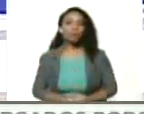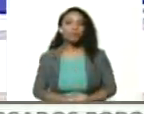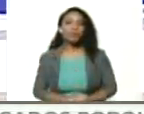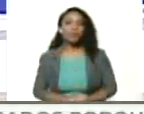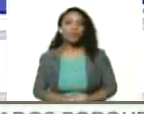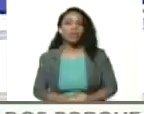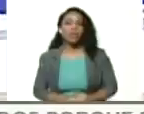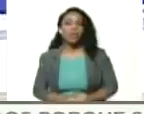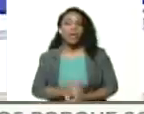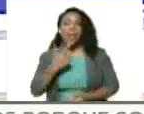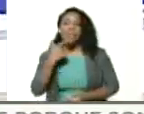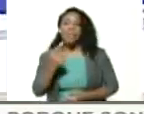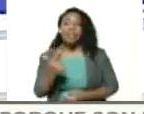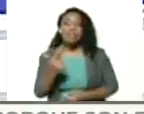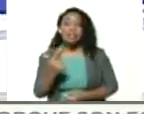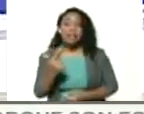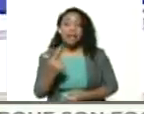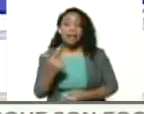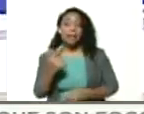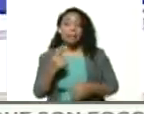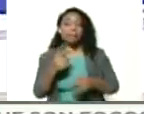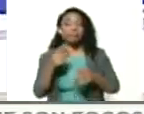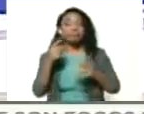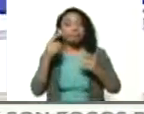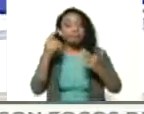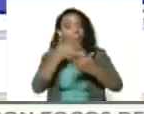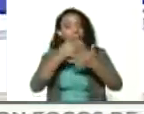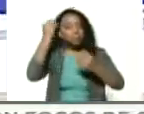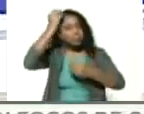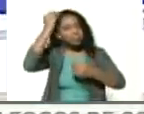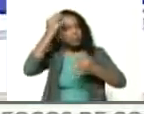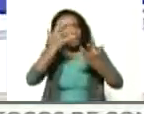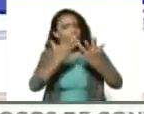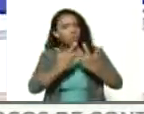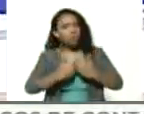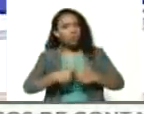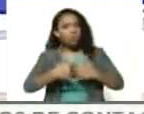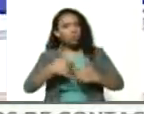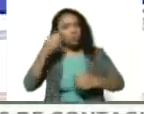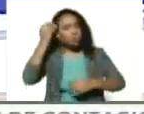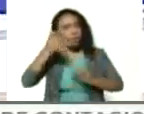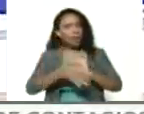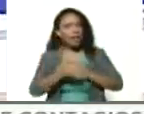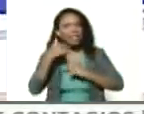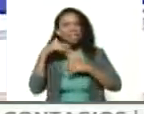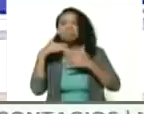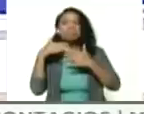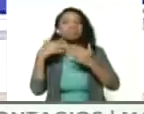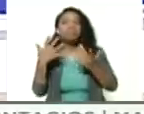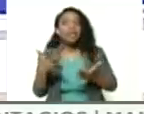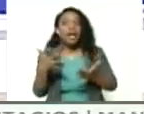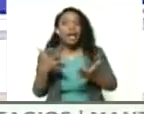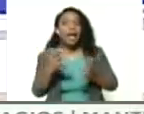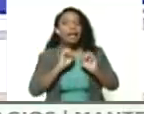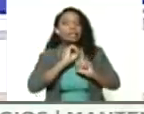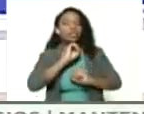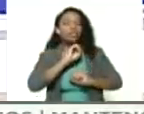Dice Carlos Marr, parafraseando a otros historiadores, que la